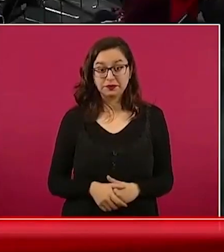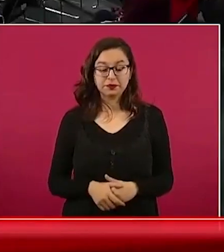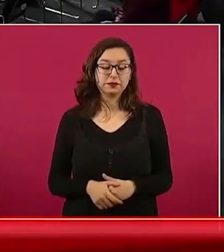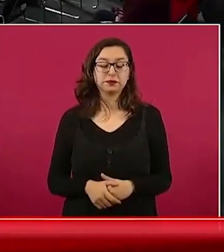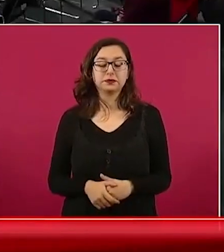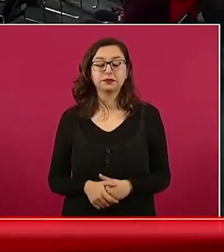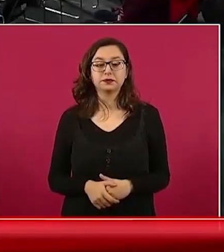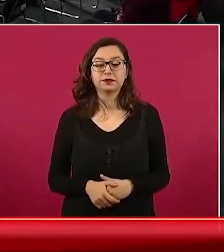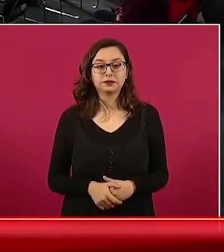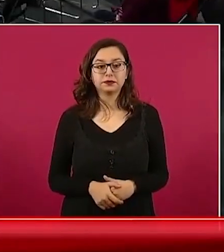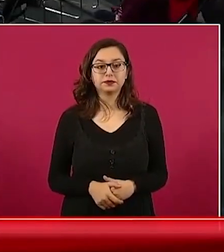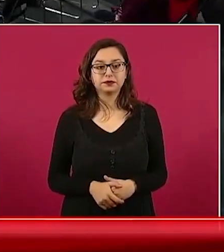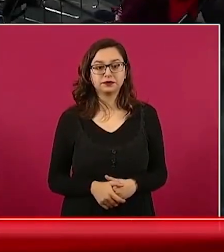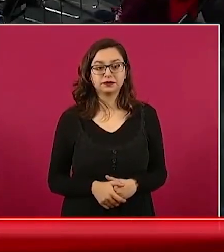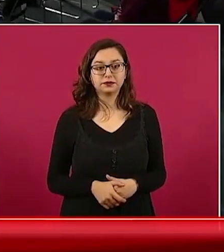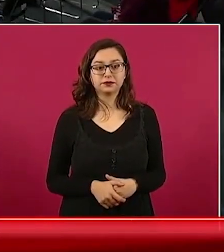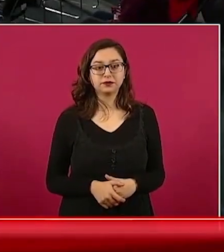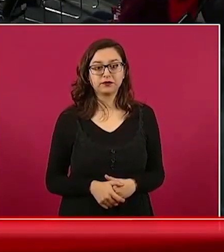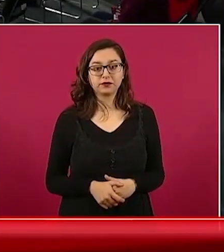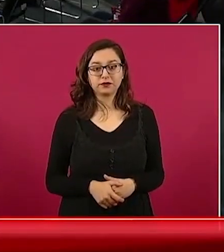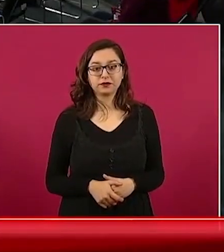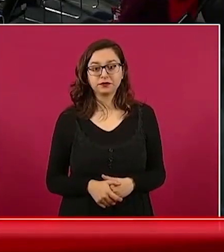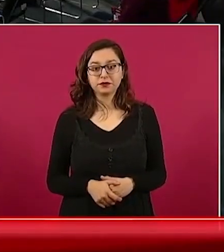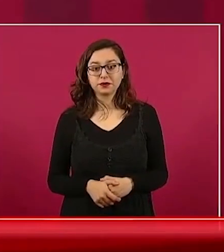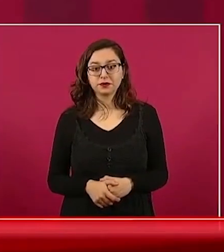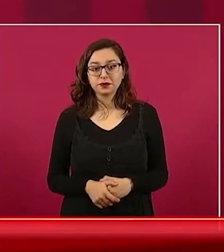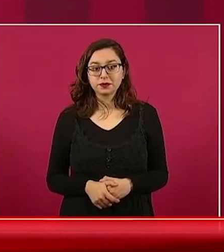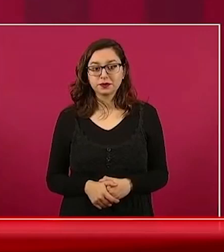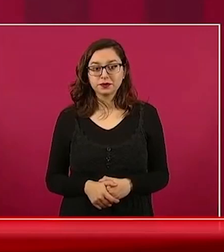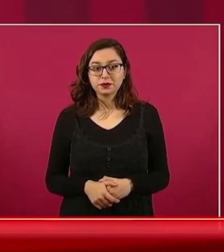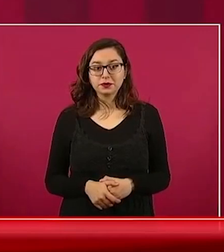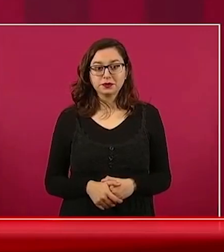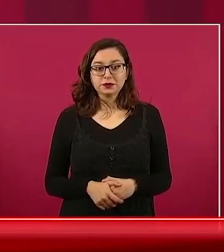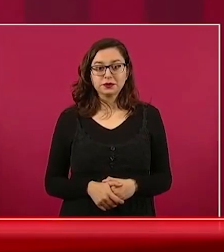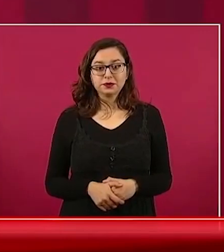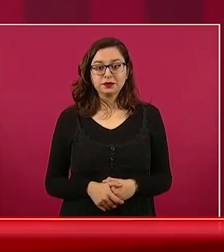bien. Bueno, pues Amir, te propongo que